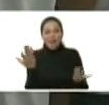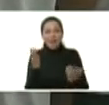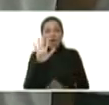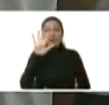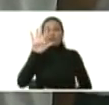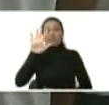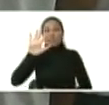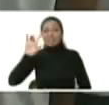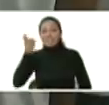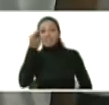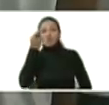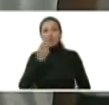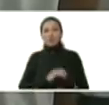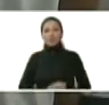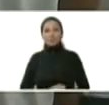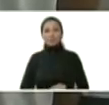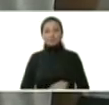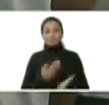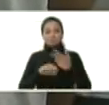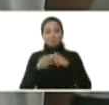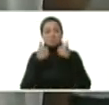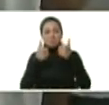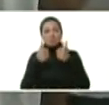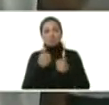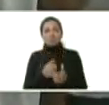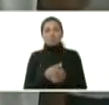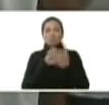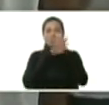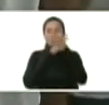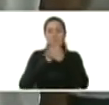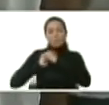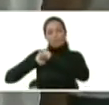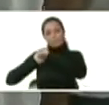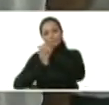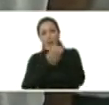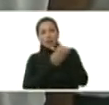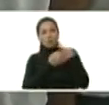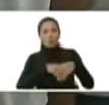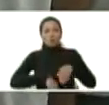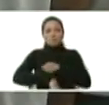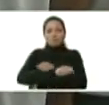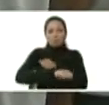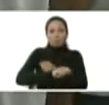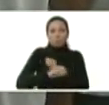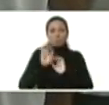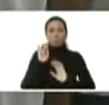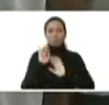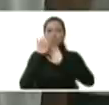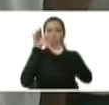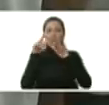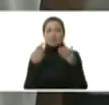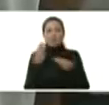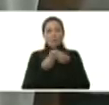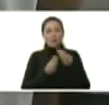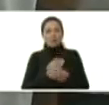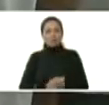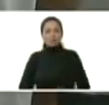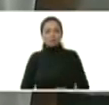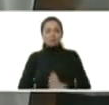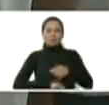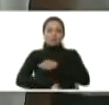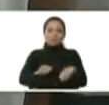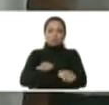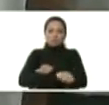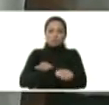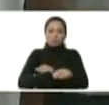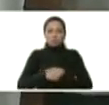Quinto grado. Quinto grado, vas bien. ¿Estás jugando béisbol, fútbol, básquet? ¿Qué practicas? Fútbol.